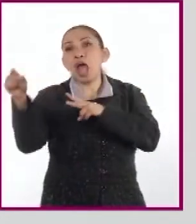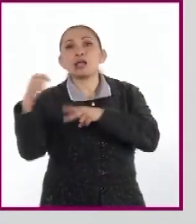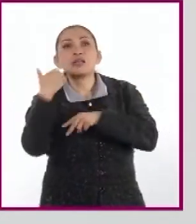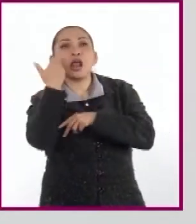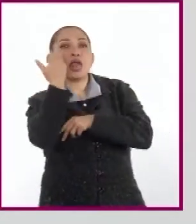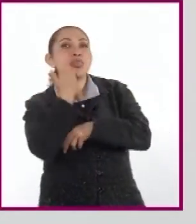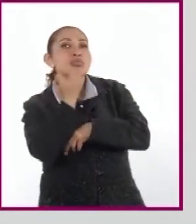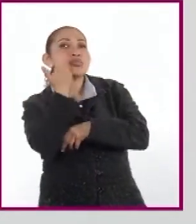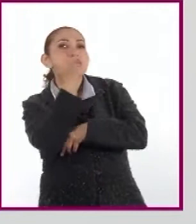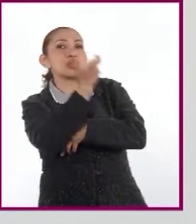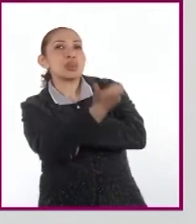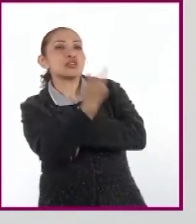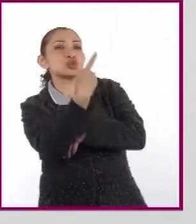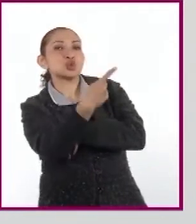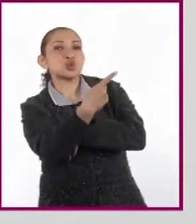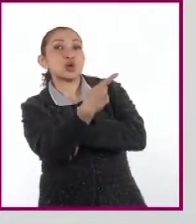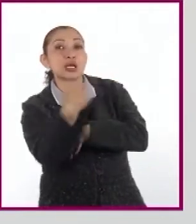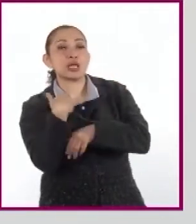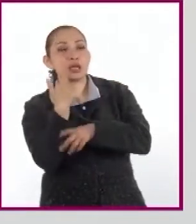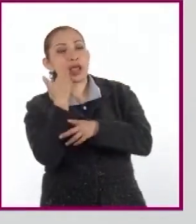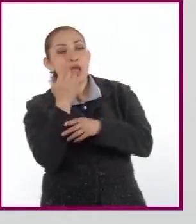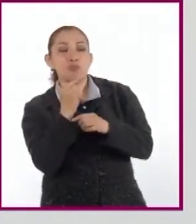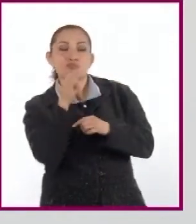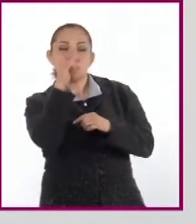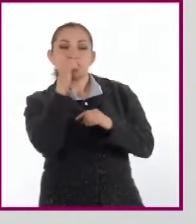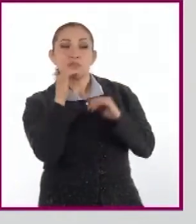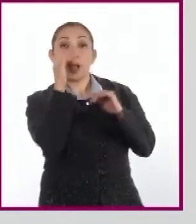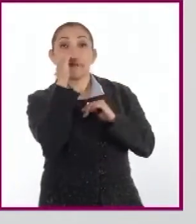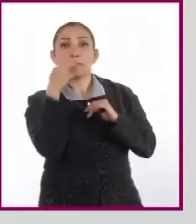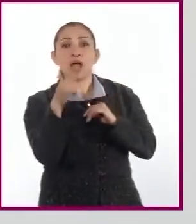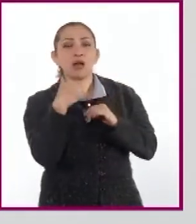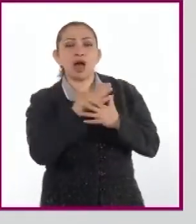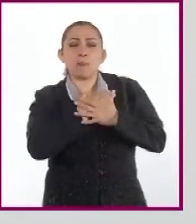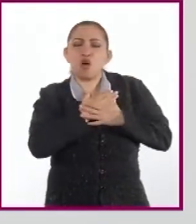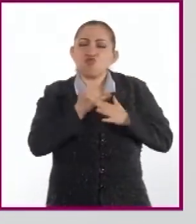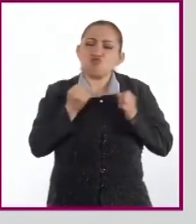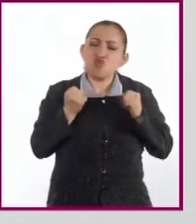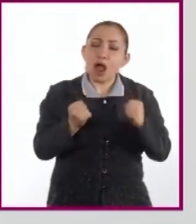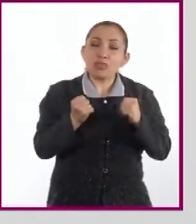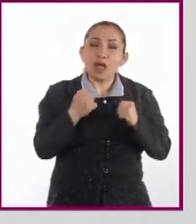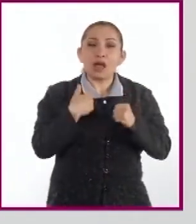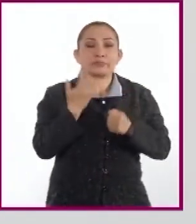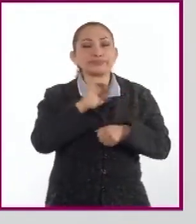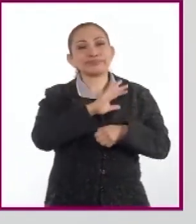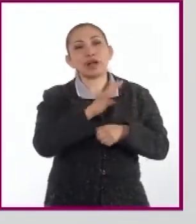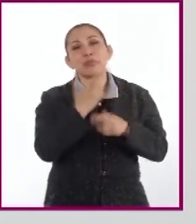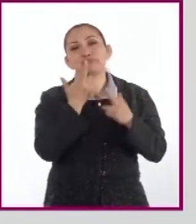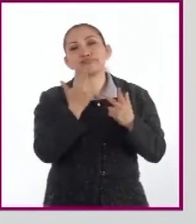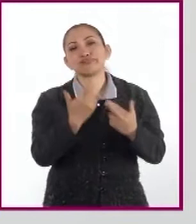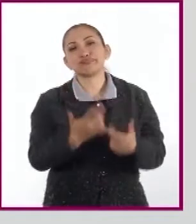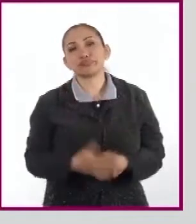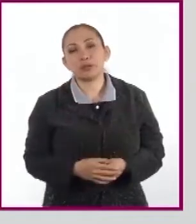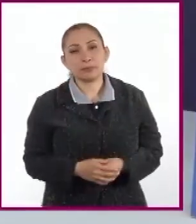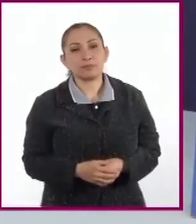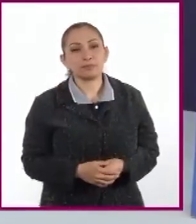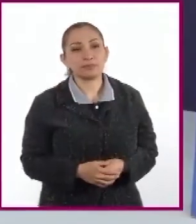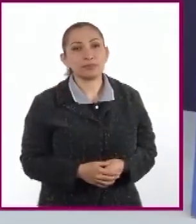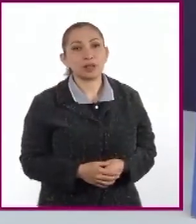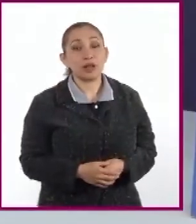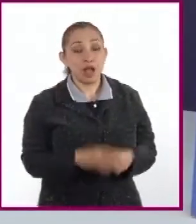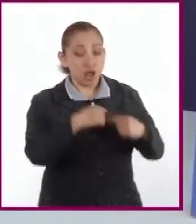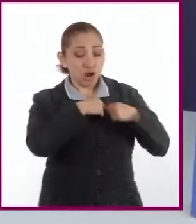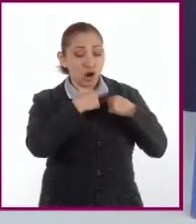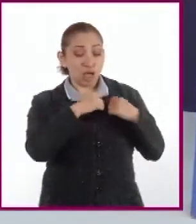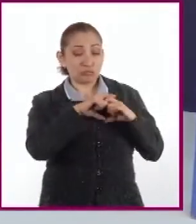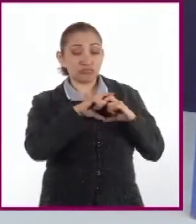un interés monetario y social en ella, pero su intenso amor por él fue su perdición. Los